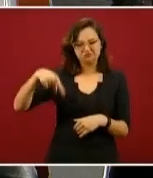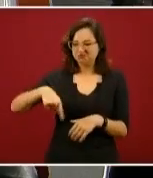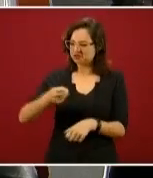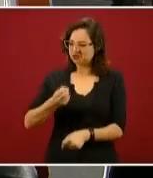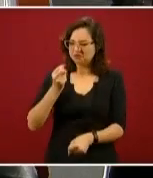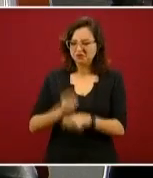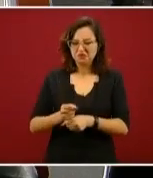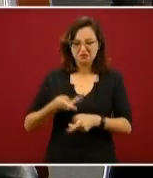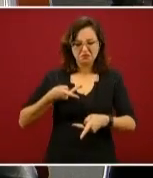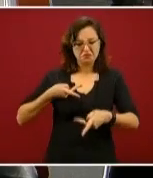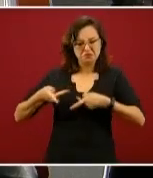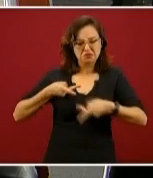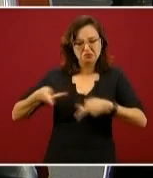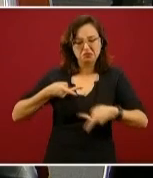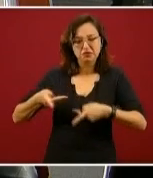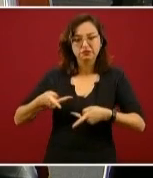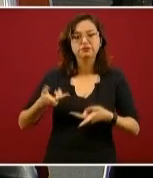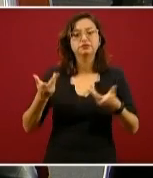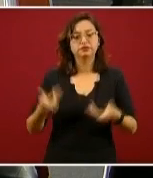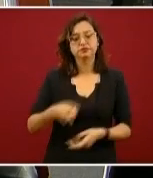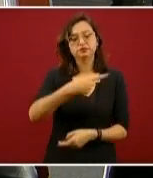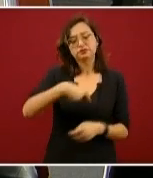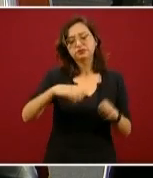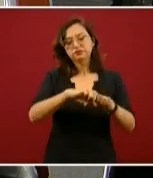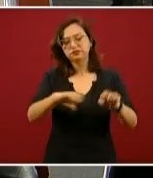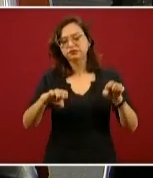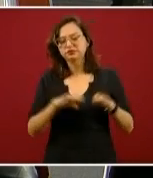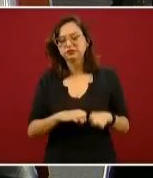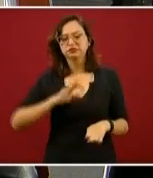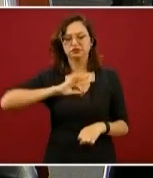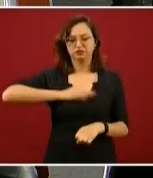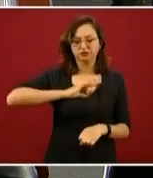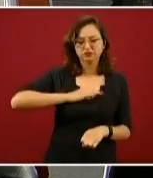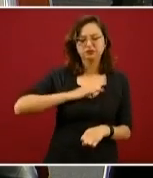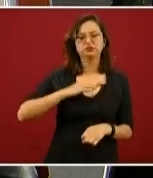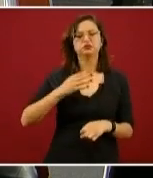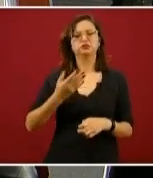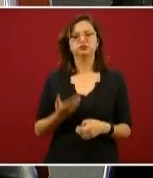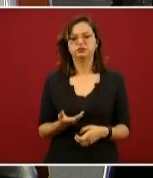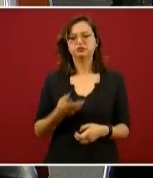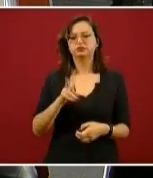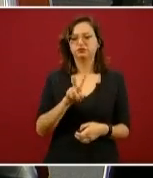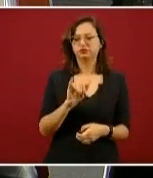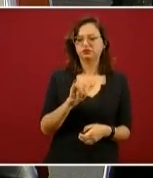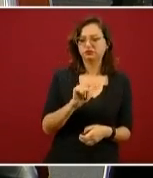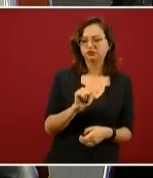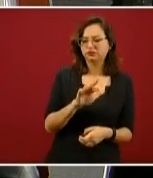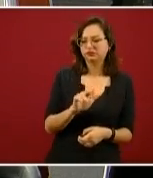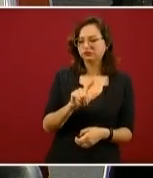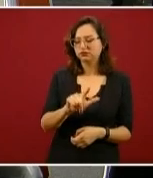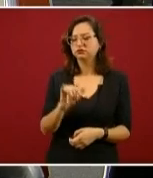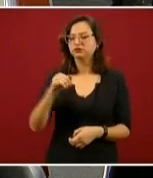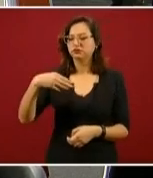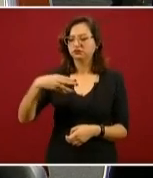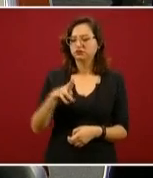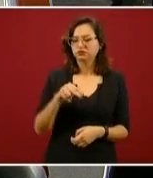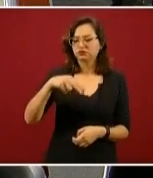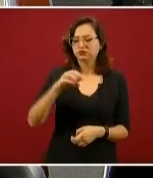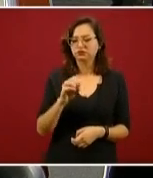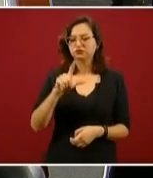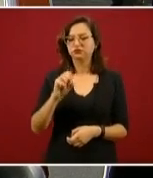médicas, médicos, especialistas en infectología, en virología, en inmunología, como el propio secretario de